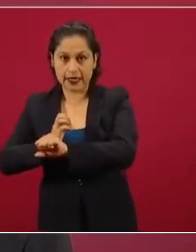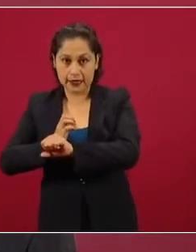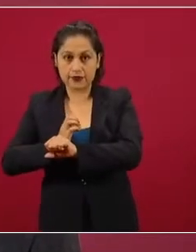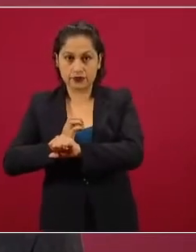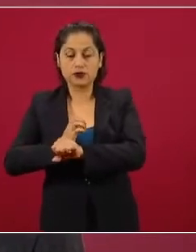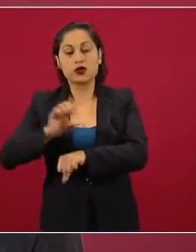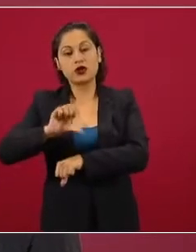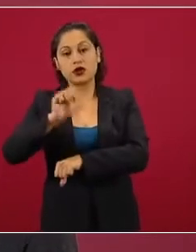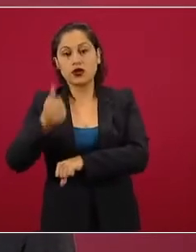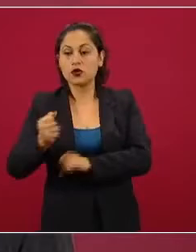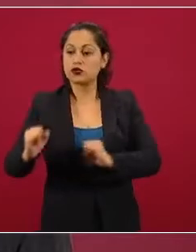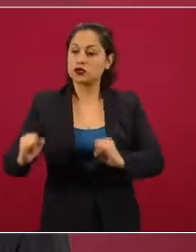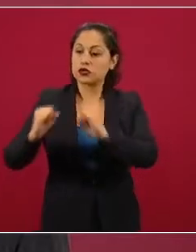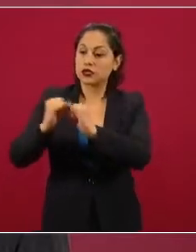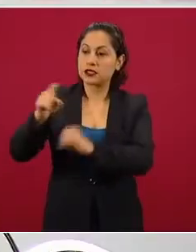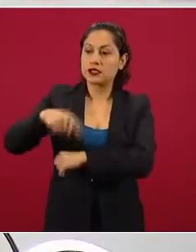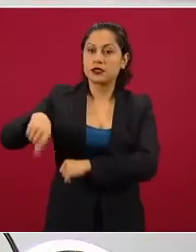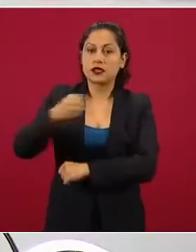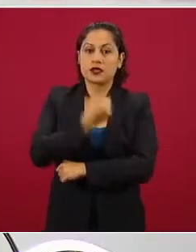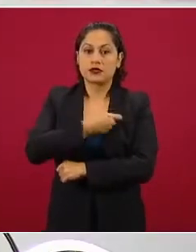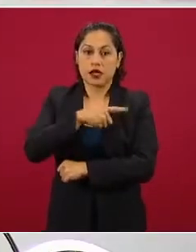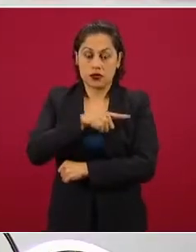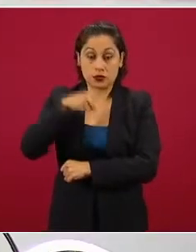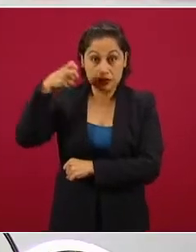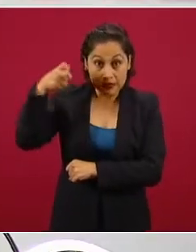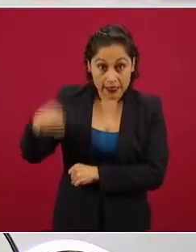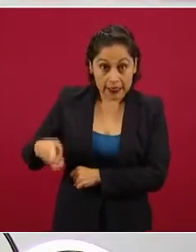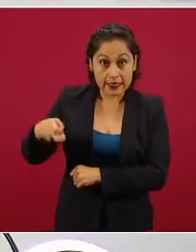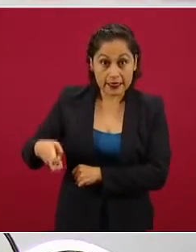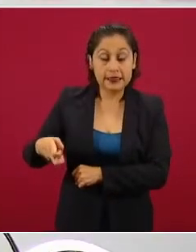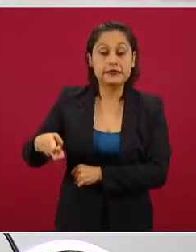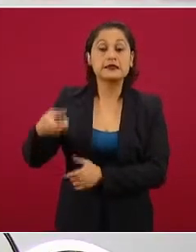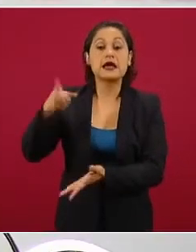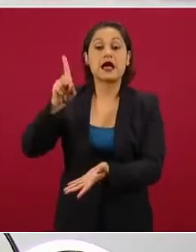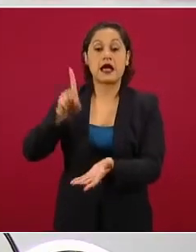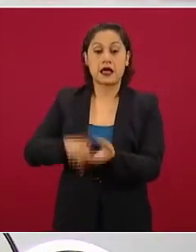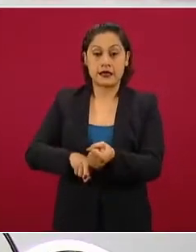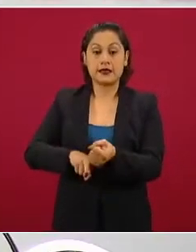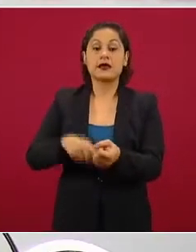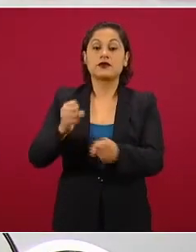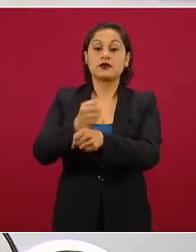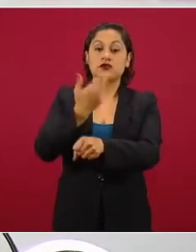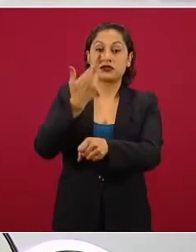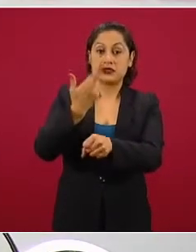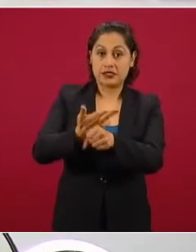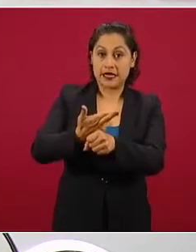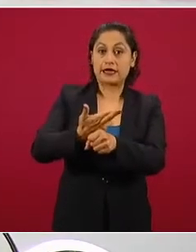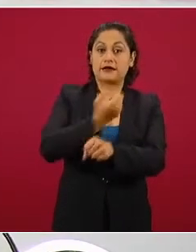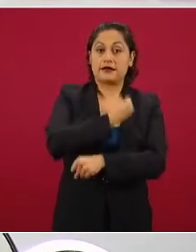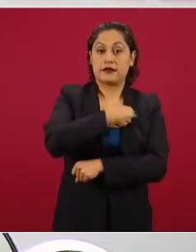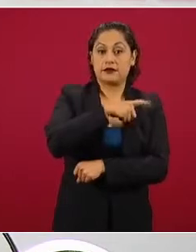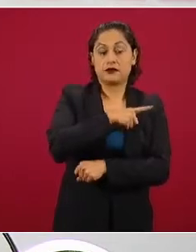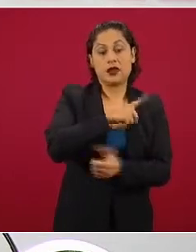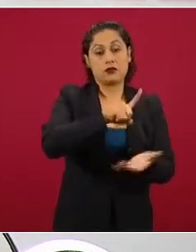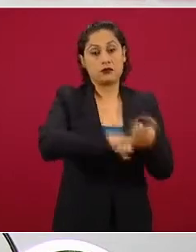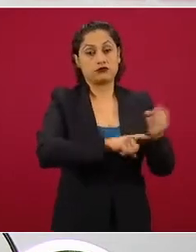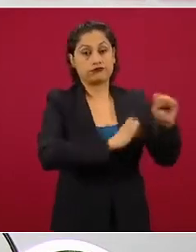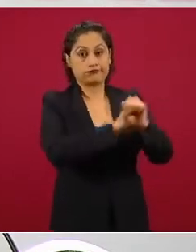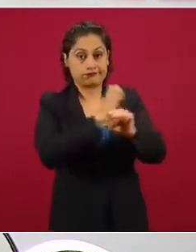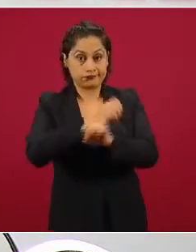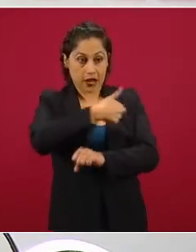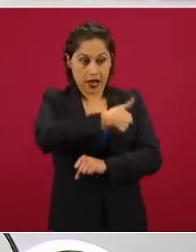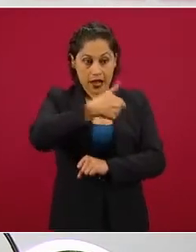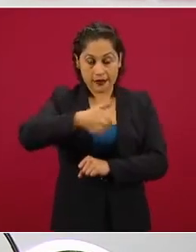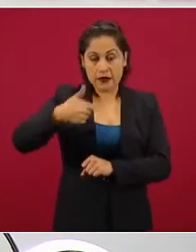del sector salud. En el seno de este consejo participan las y los secretarios de salud de los estados y